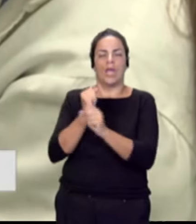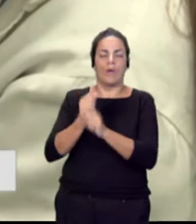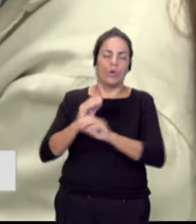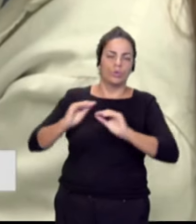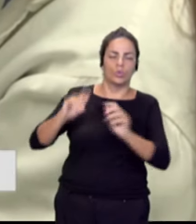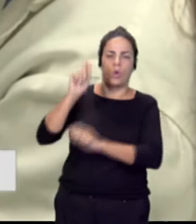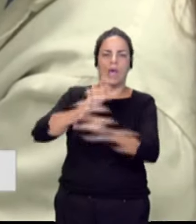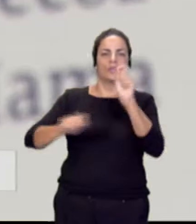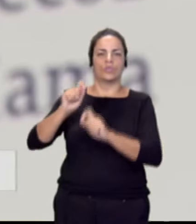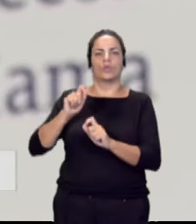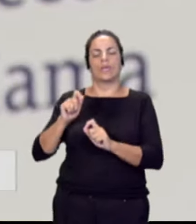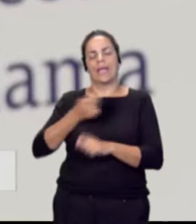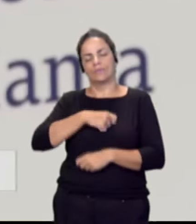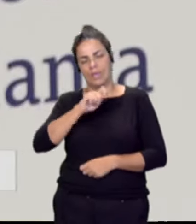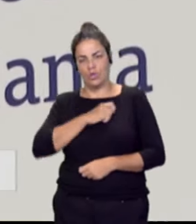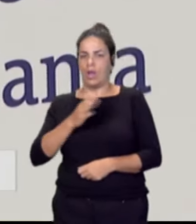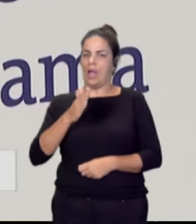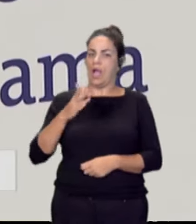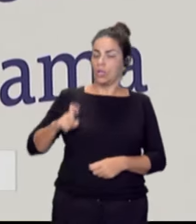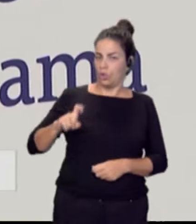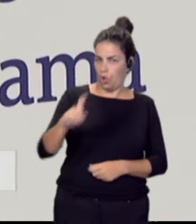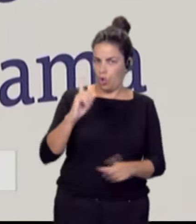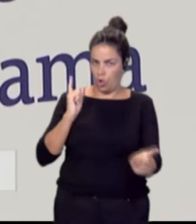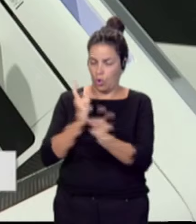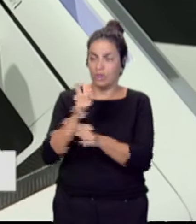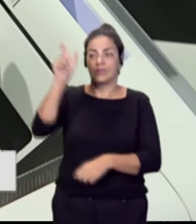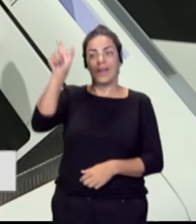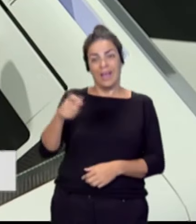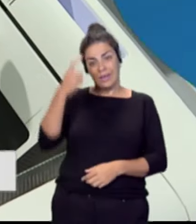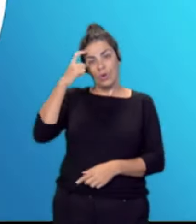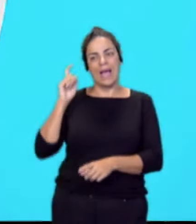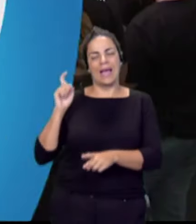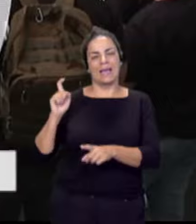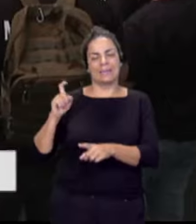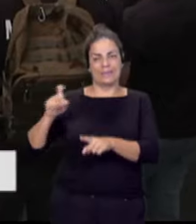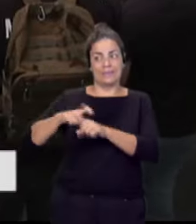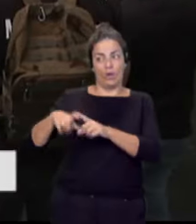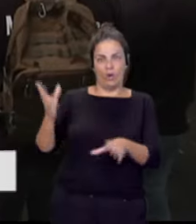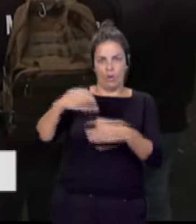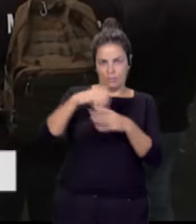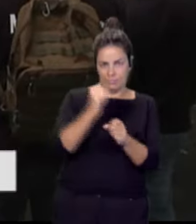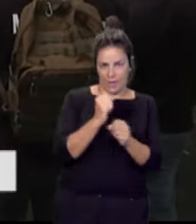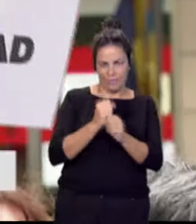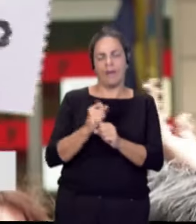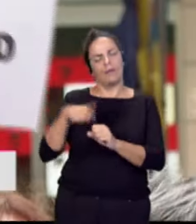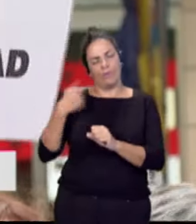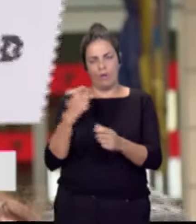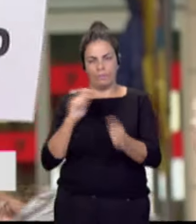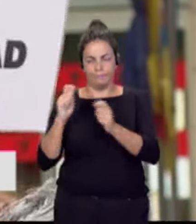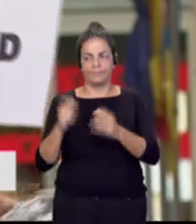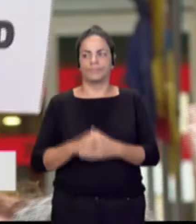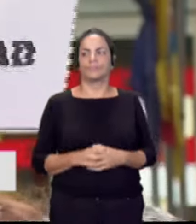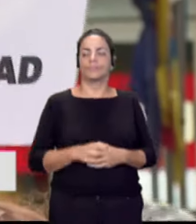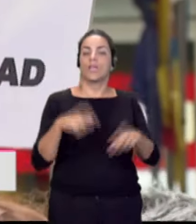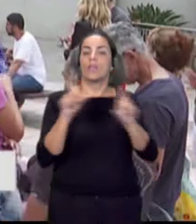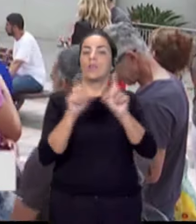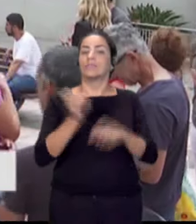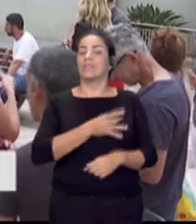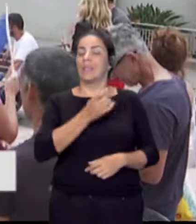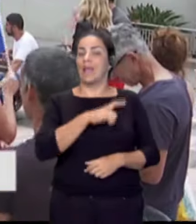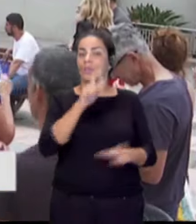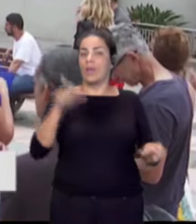contra el Cáncer con una de las psicólogas que trabajan con ellas. Los sindicatos de docentes han salido a la calle para protestar